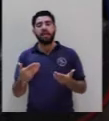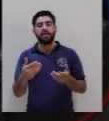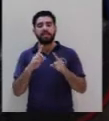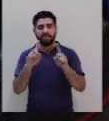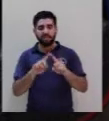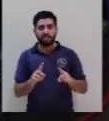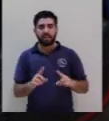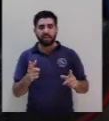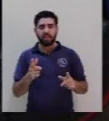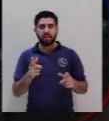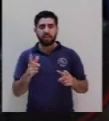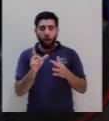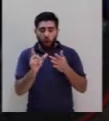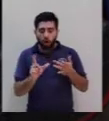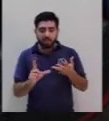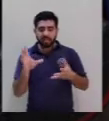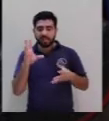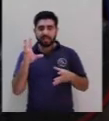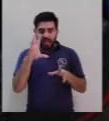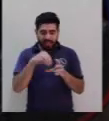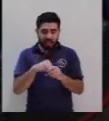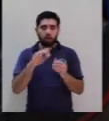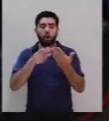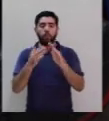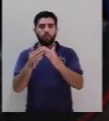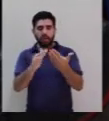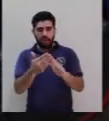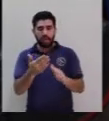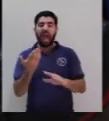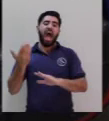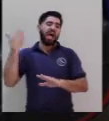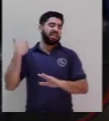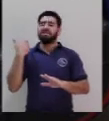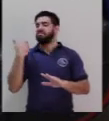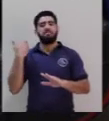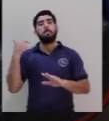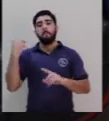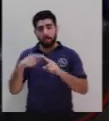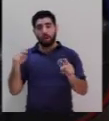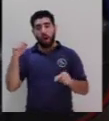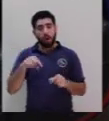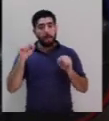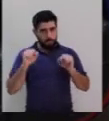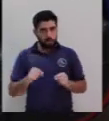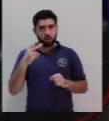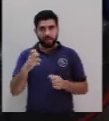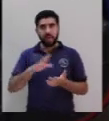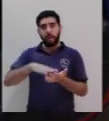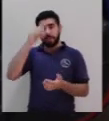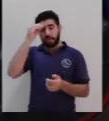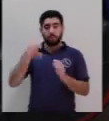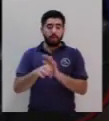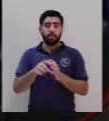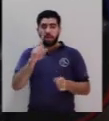podemos aprender de ellos medicina alternativa. ¿Qué es la medicina alternativa? La medicina alternativa es la medicina que en realidad existe